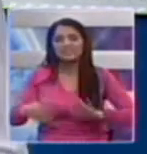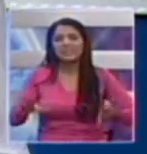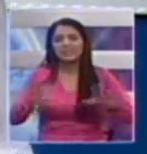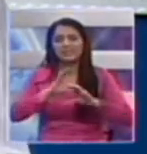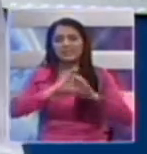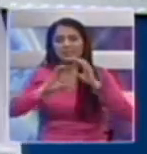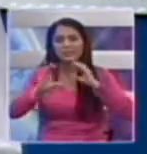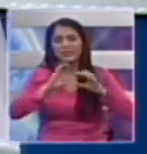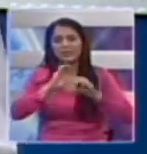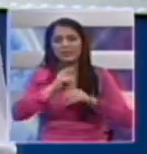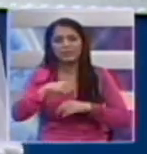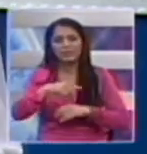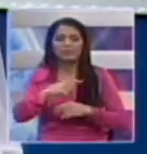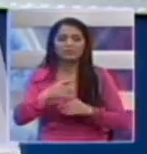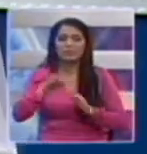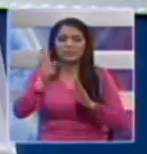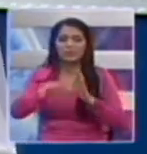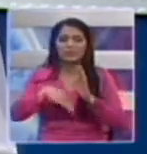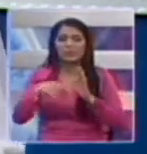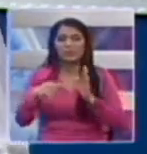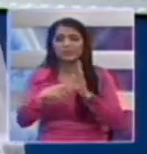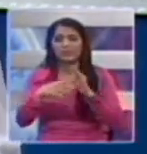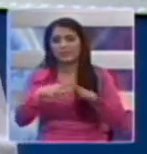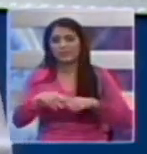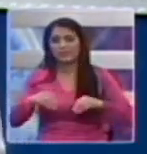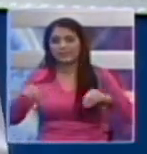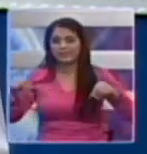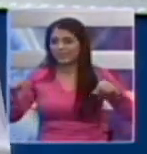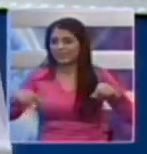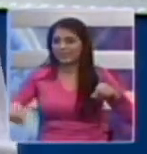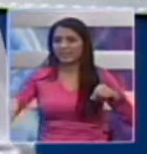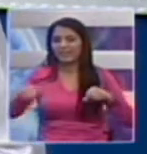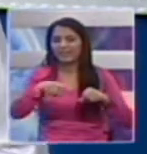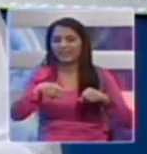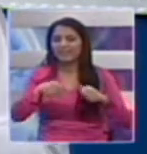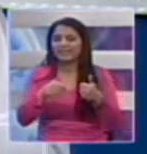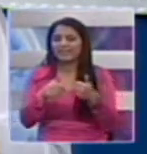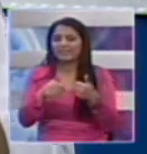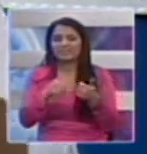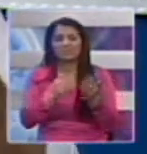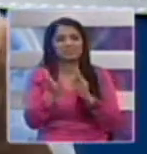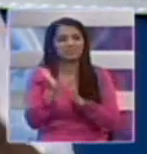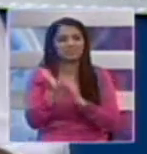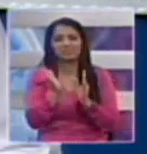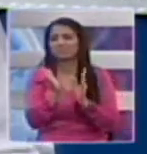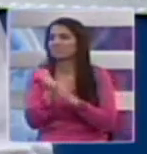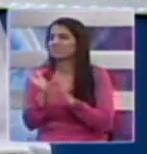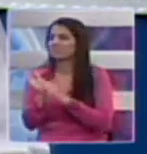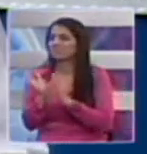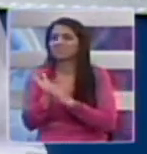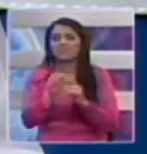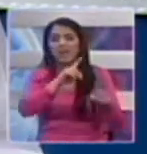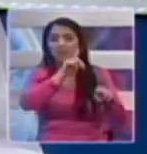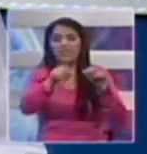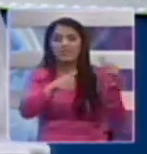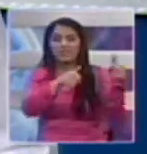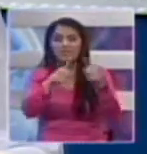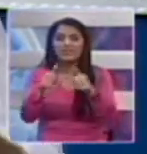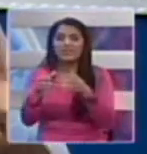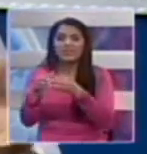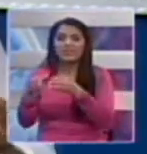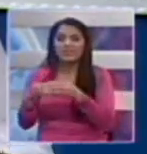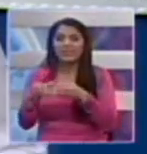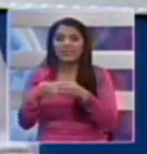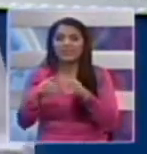es importante, y aplaudo los demás candidatos, aplaudo los presidentes de las cámaras de la producción y